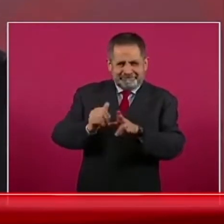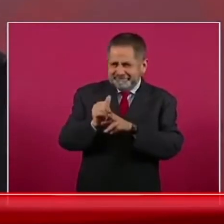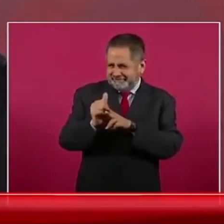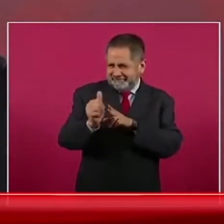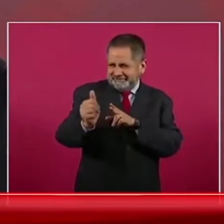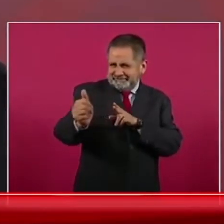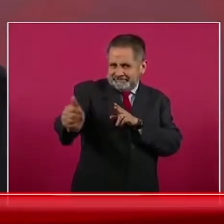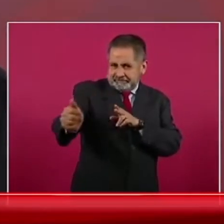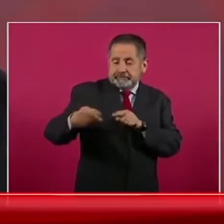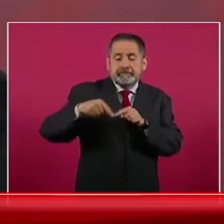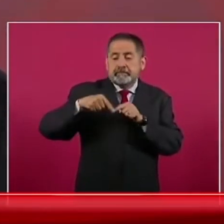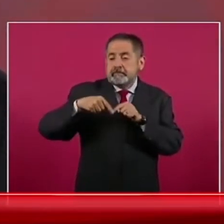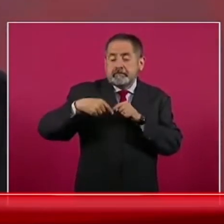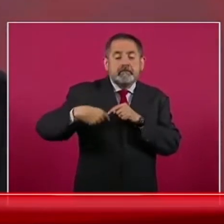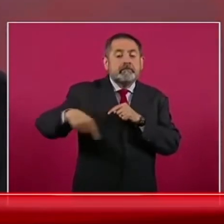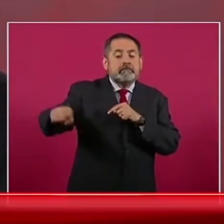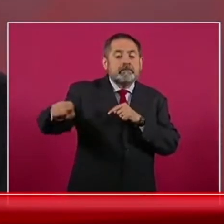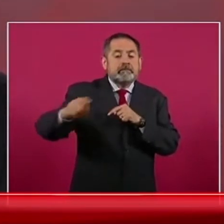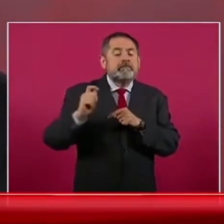se